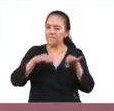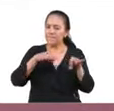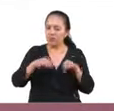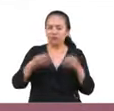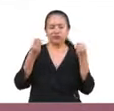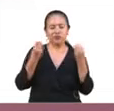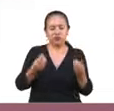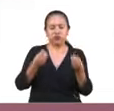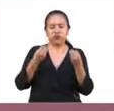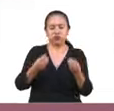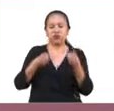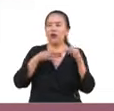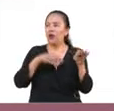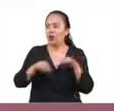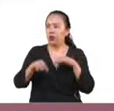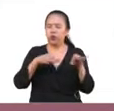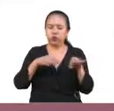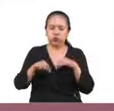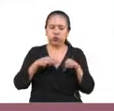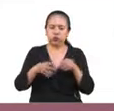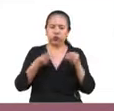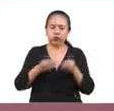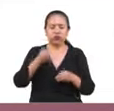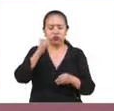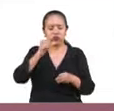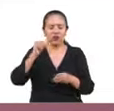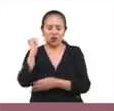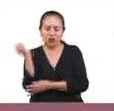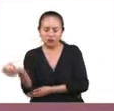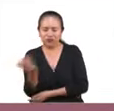tareas elementales, pues trabajamos de sol a sol,